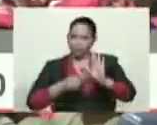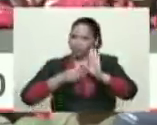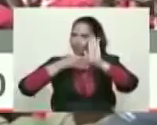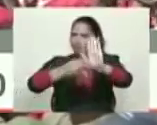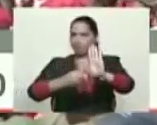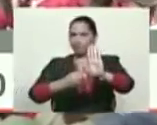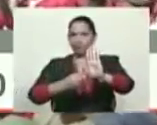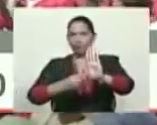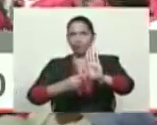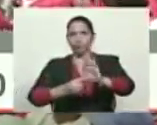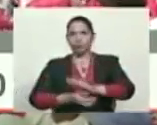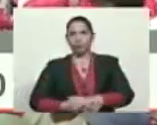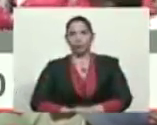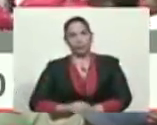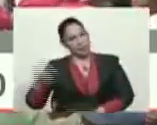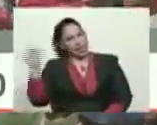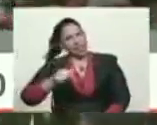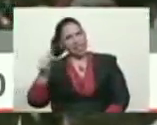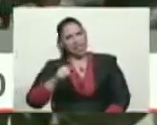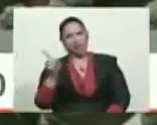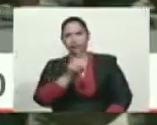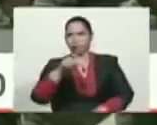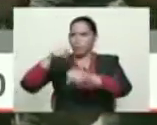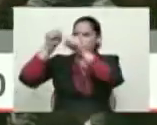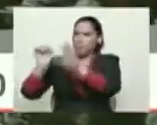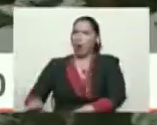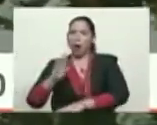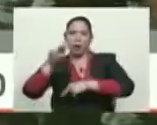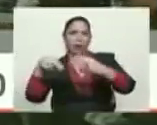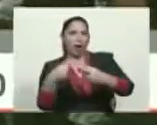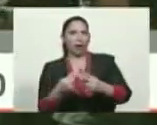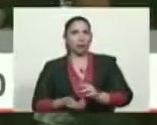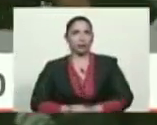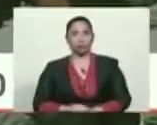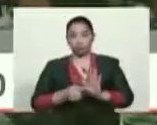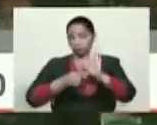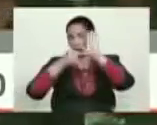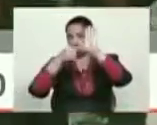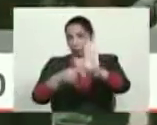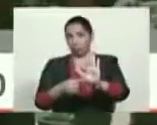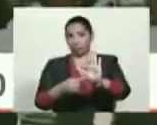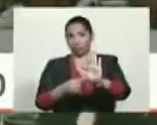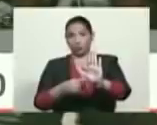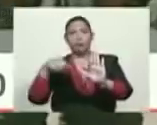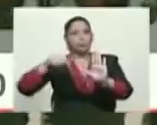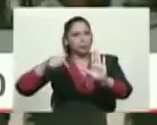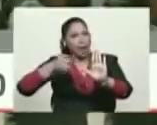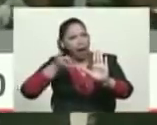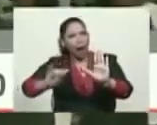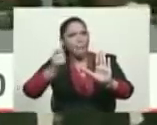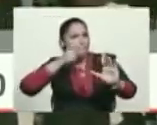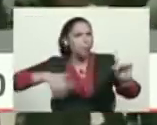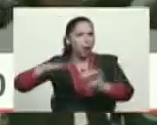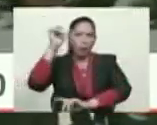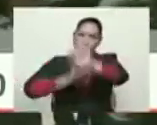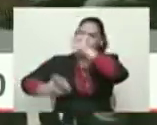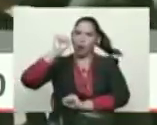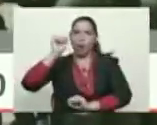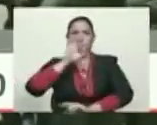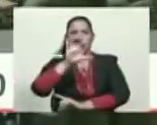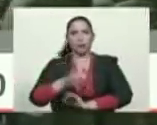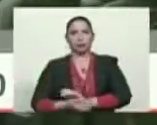demostrarles que aquí no se rinde nadie, para demostrarle que aquí hay un pueblo dispuesto a defender la